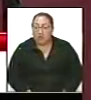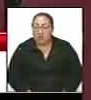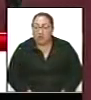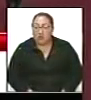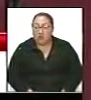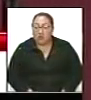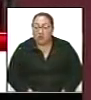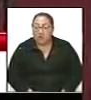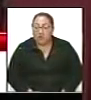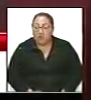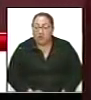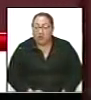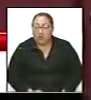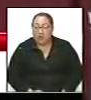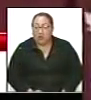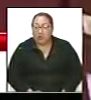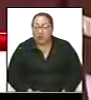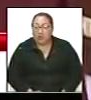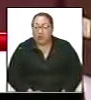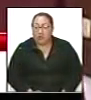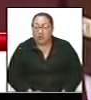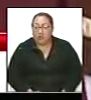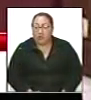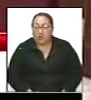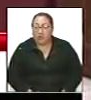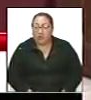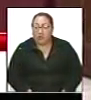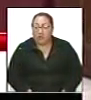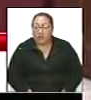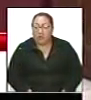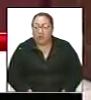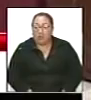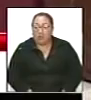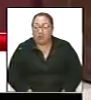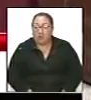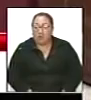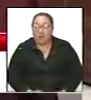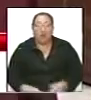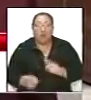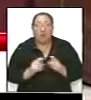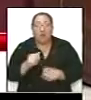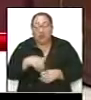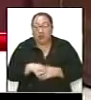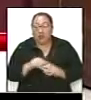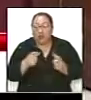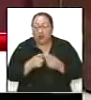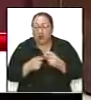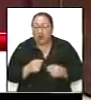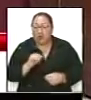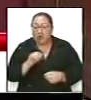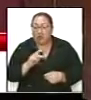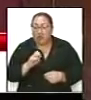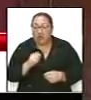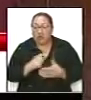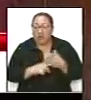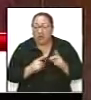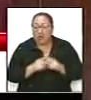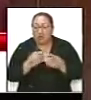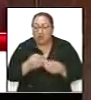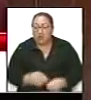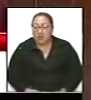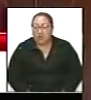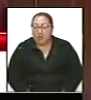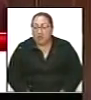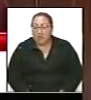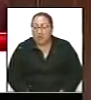dictámenes pendientes de debate y votación, así como el pedido de levantamiento de inmunidad parlamentaria que estaba